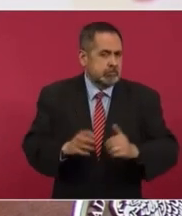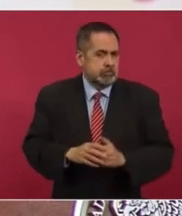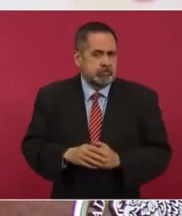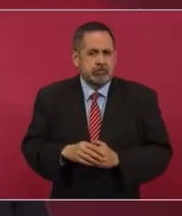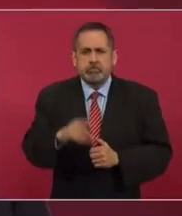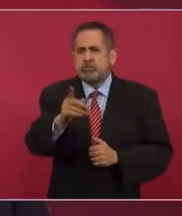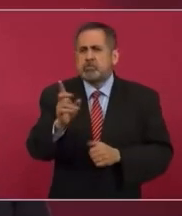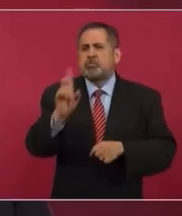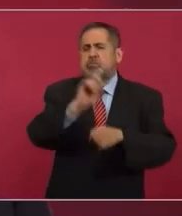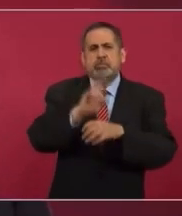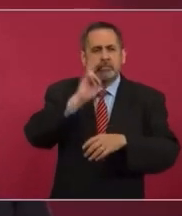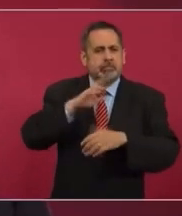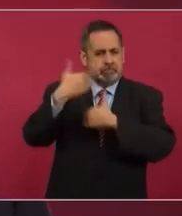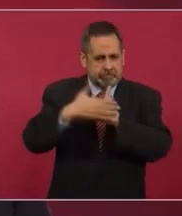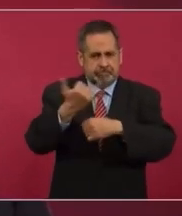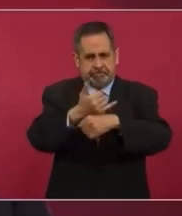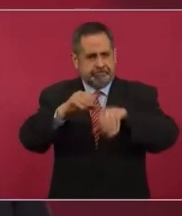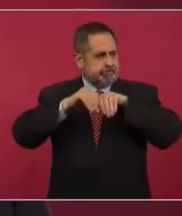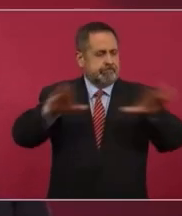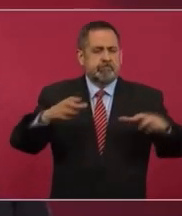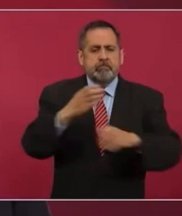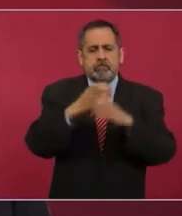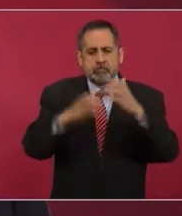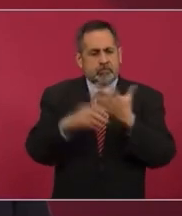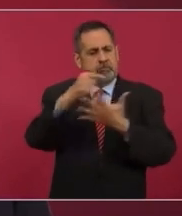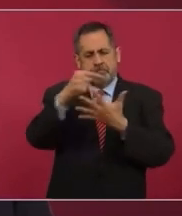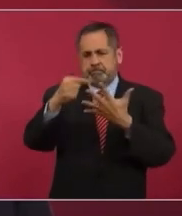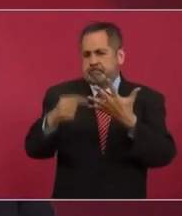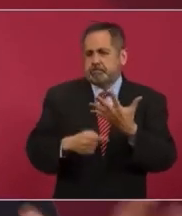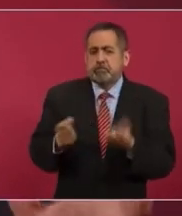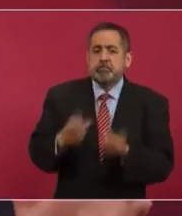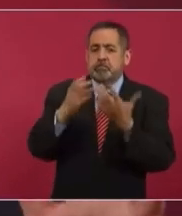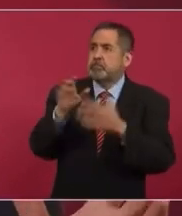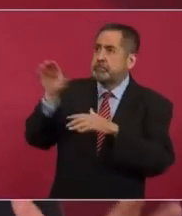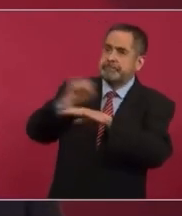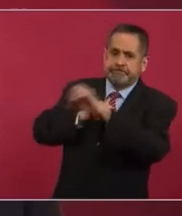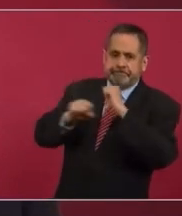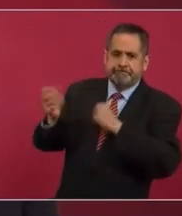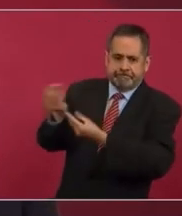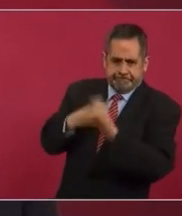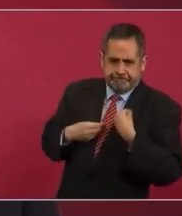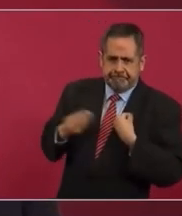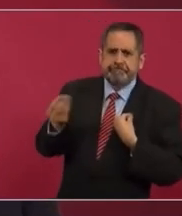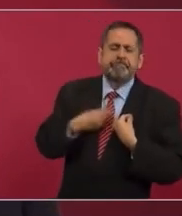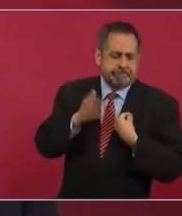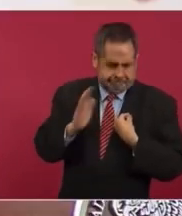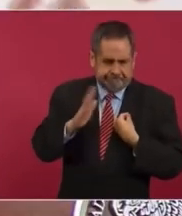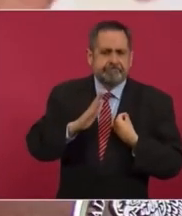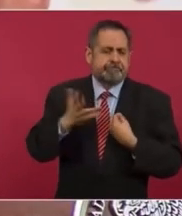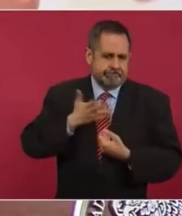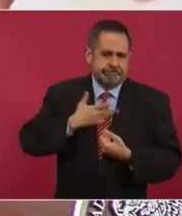Un día de estos vamos a informarle al pueblo de cuánto se ha recuperado